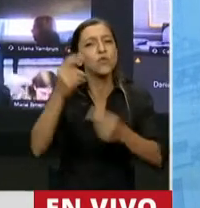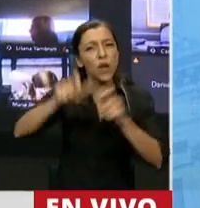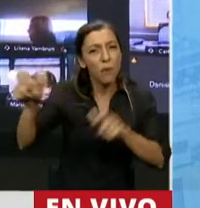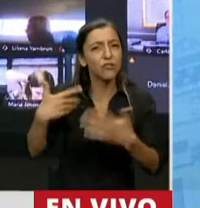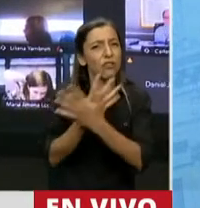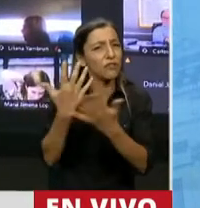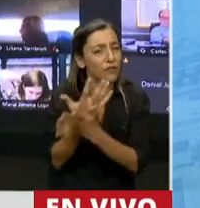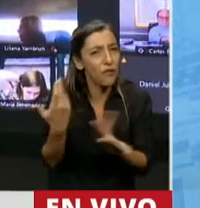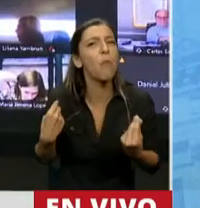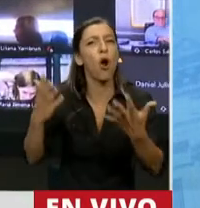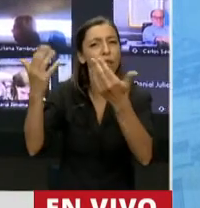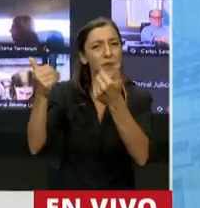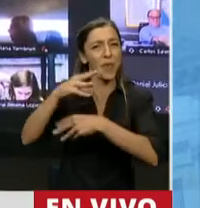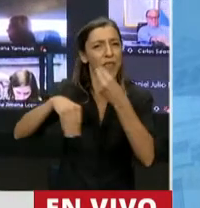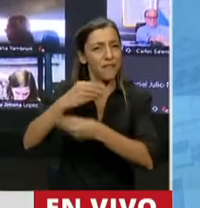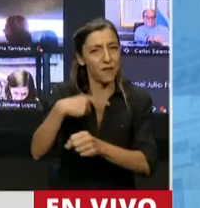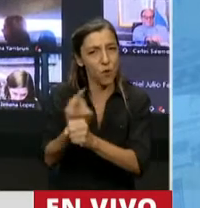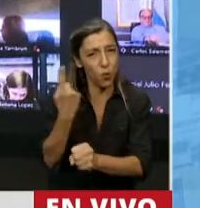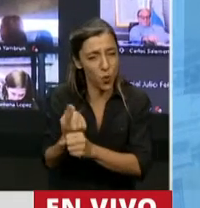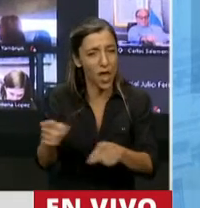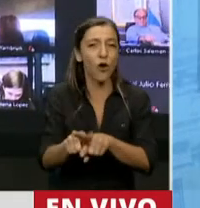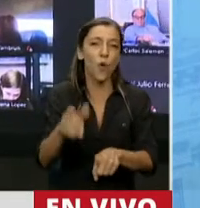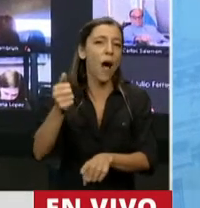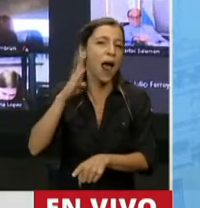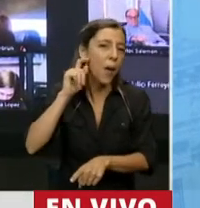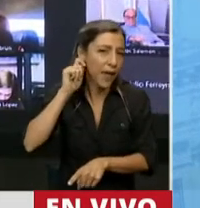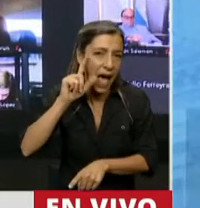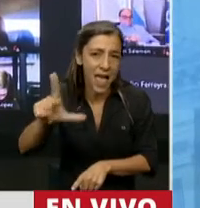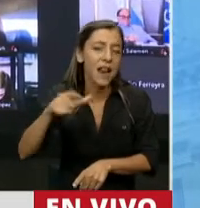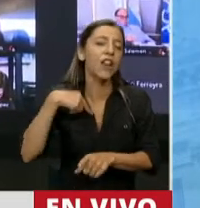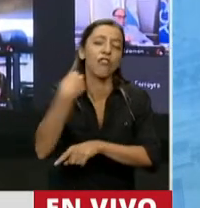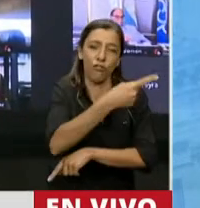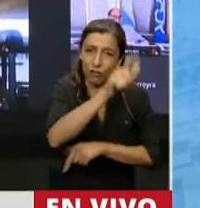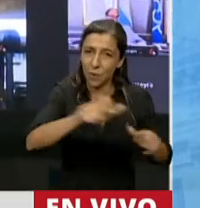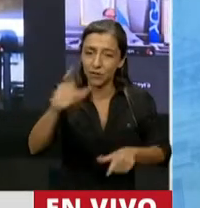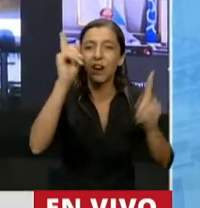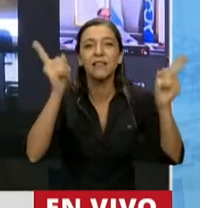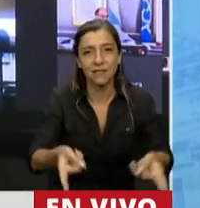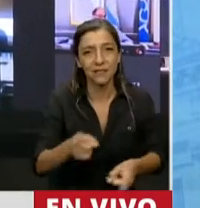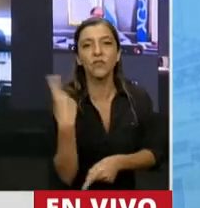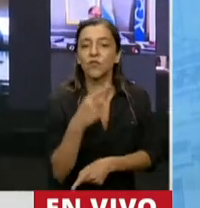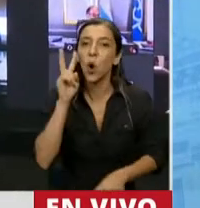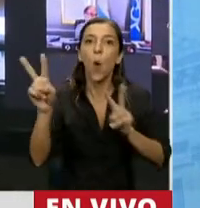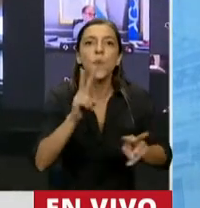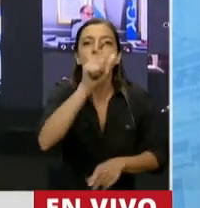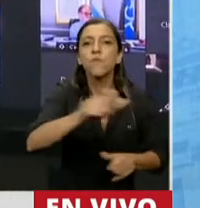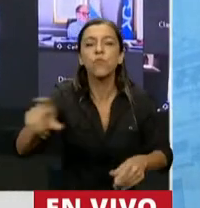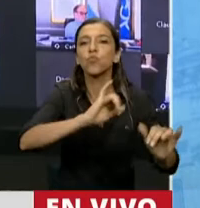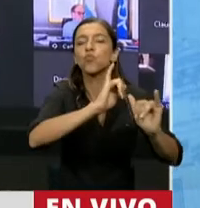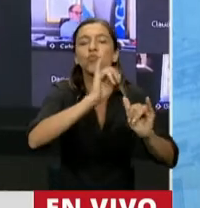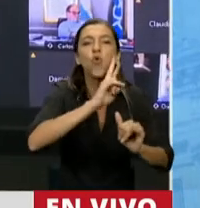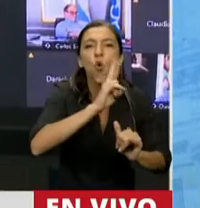y de muchas más en todo el territorio nacional hemos visto sufrir a nuestras mujeres que se han hecho cargo